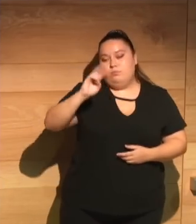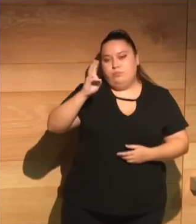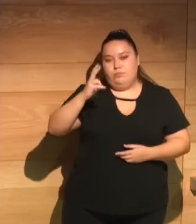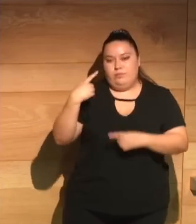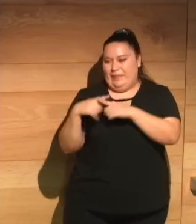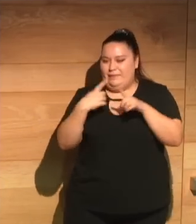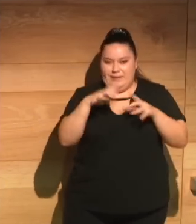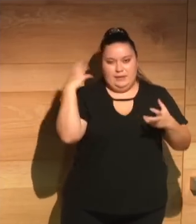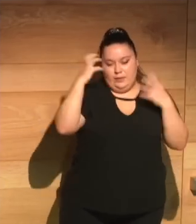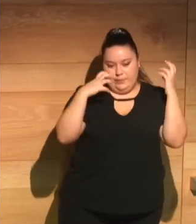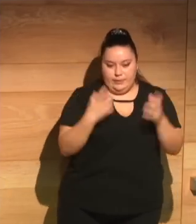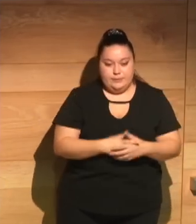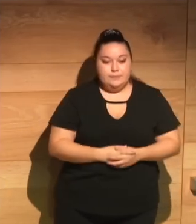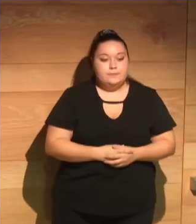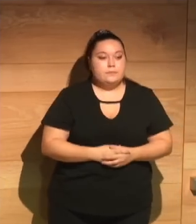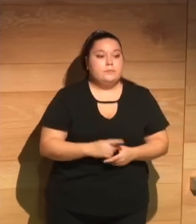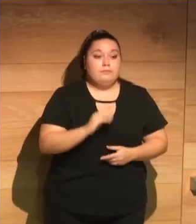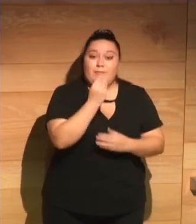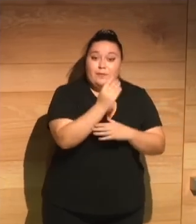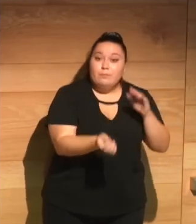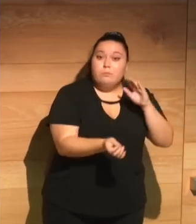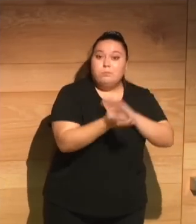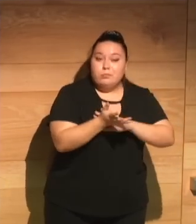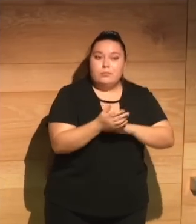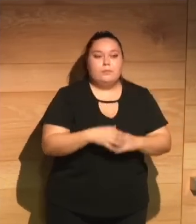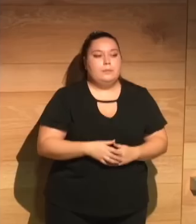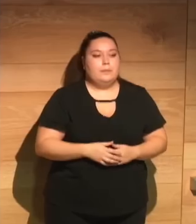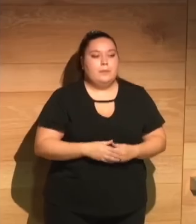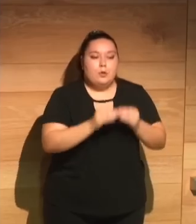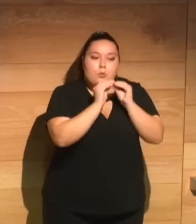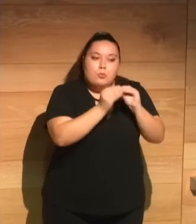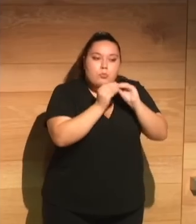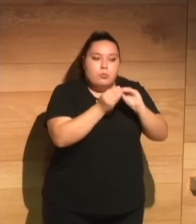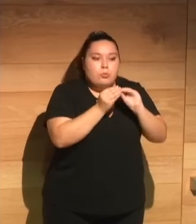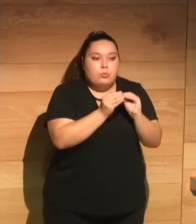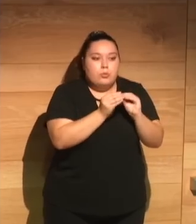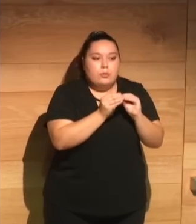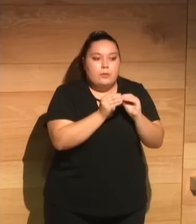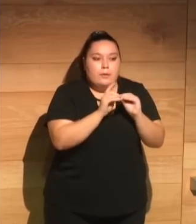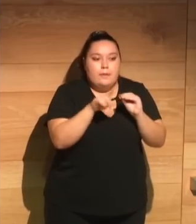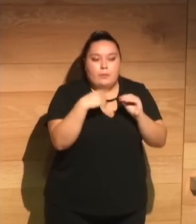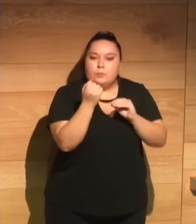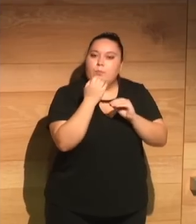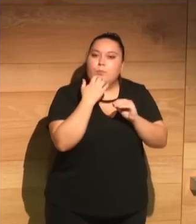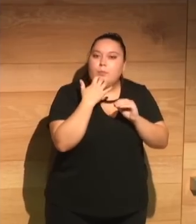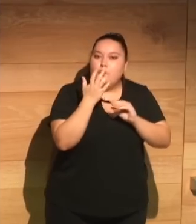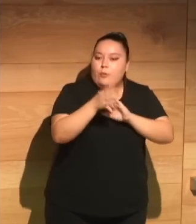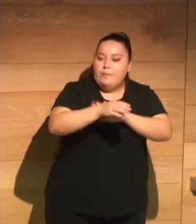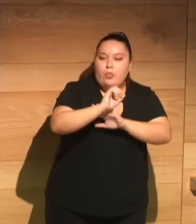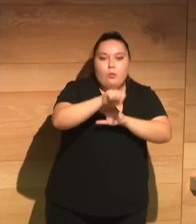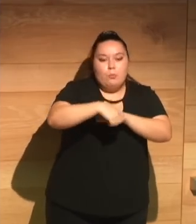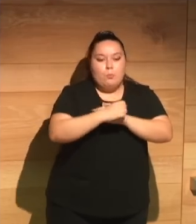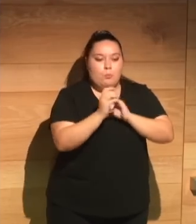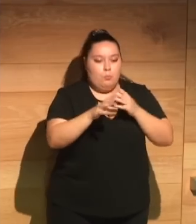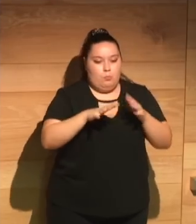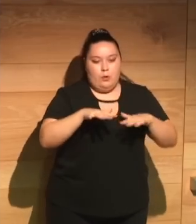con esto hacían las figuras para que pudieran mantenerse, pero las hacían policromadas y eran articuladas, podían moverse los brazos. Es